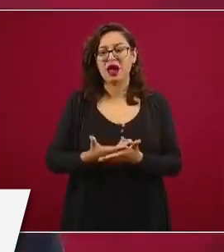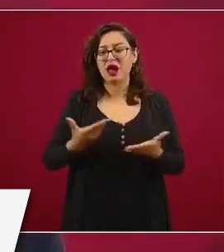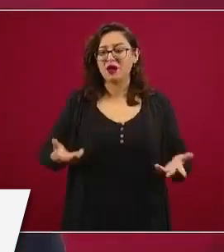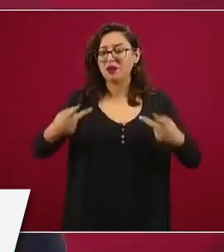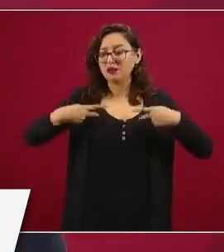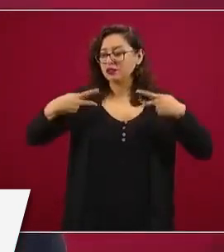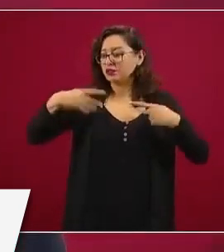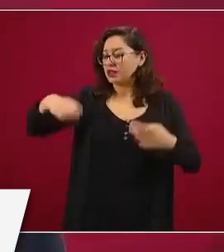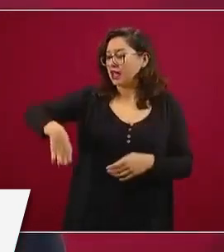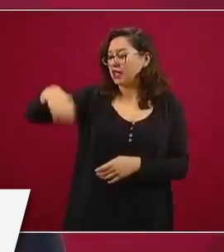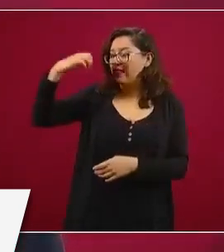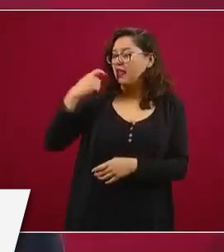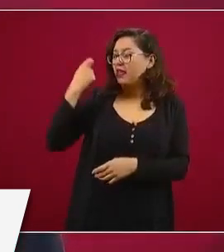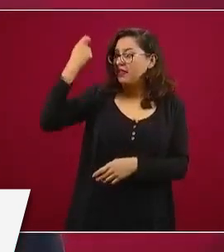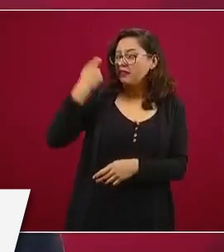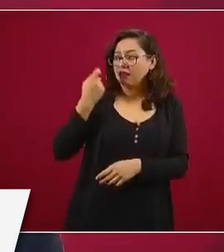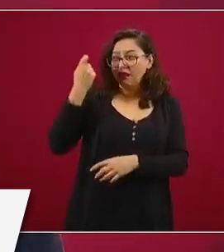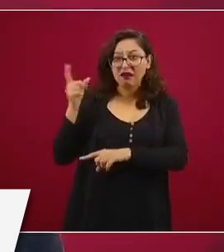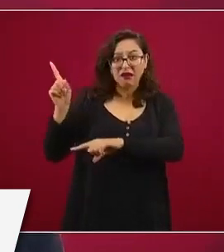los adultos mayores?